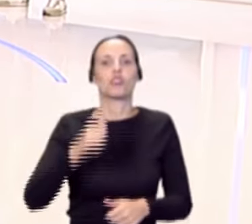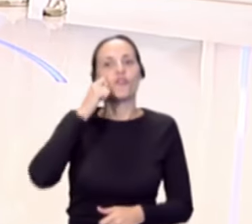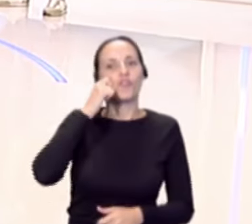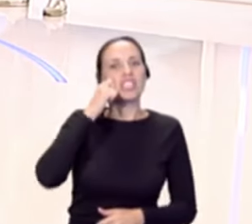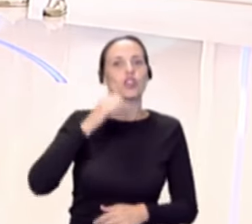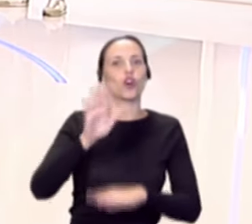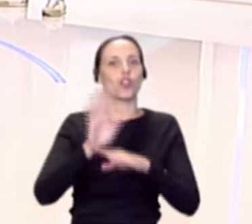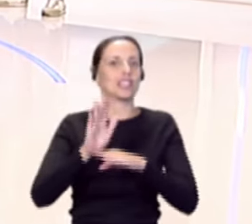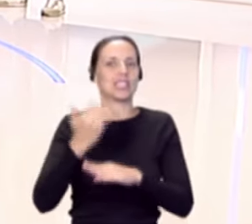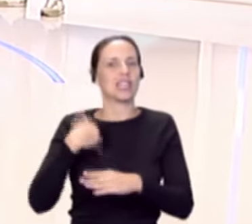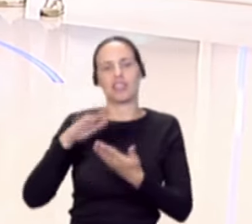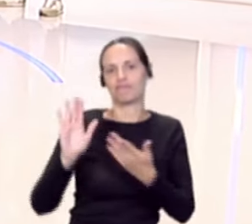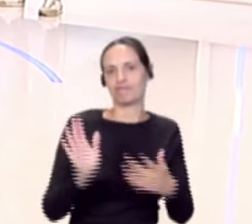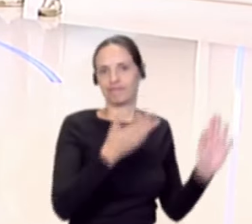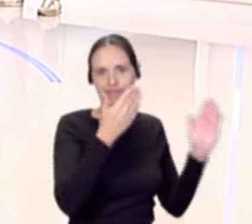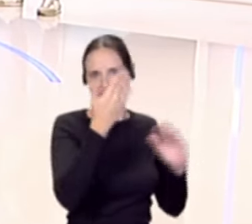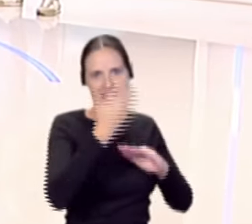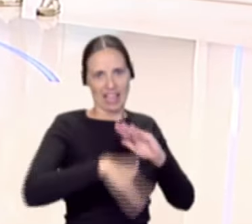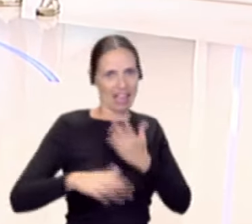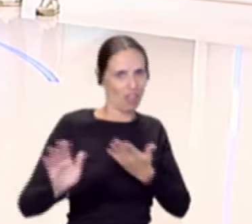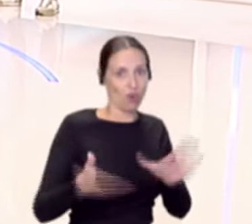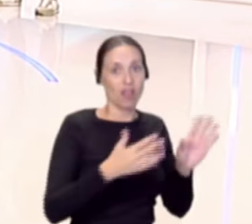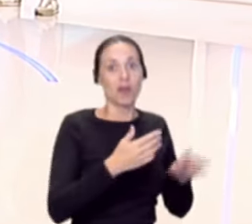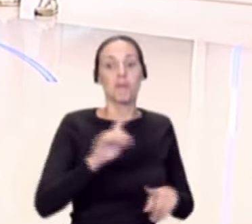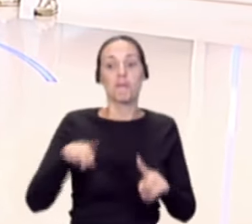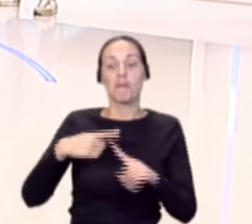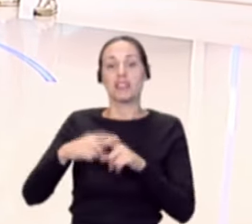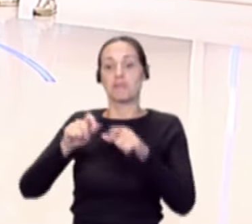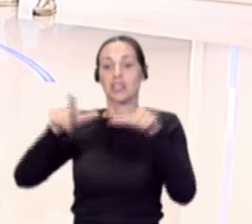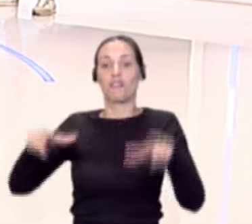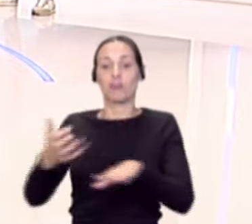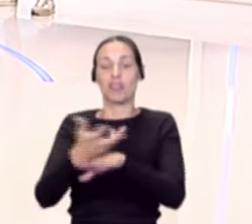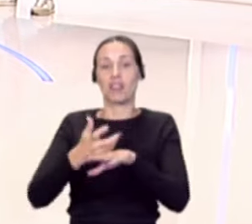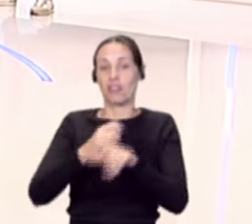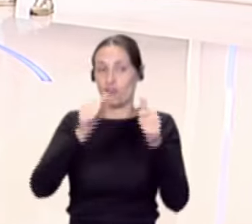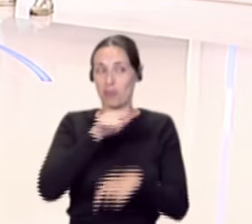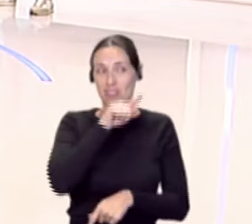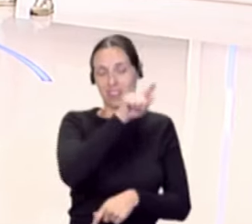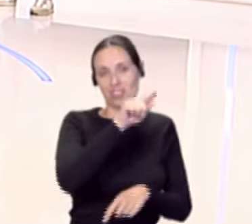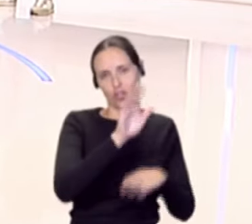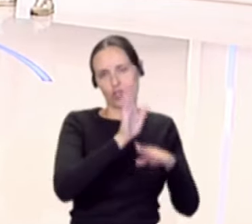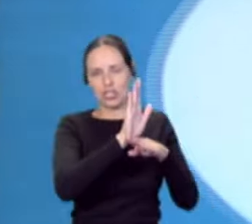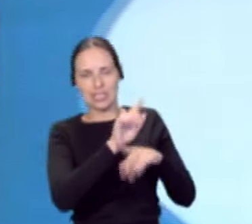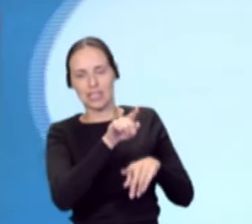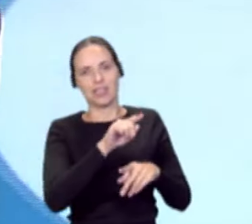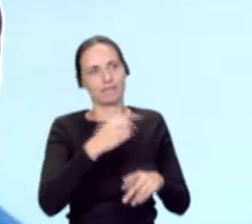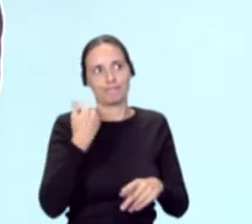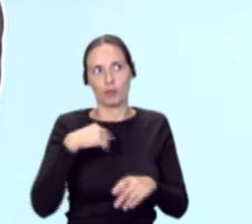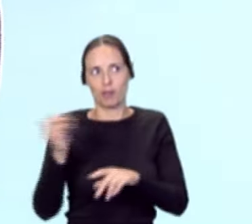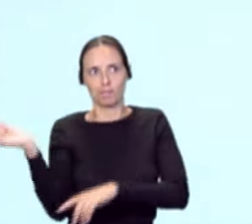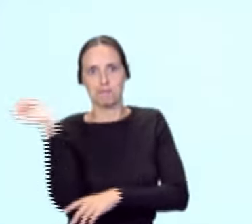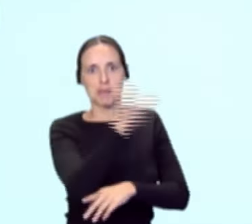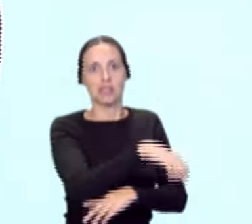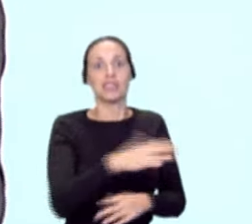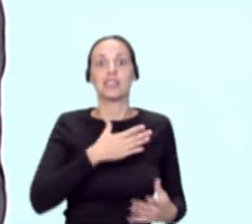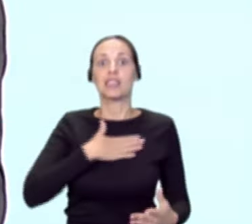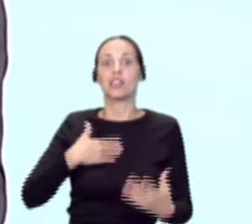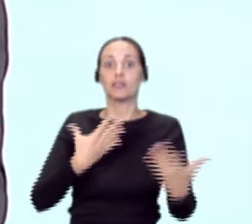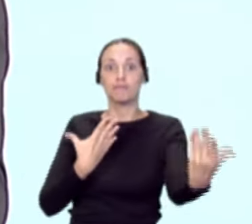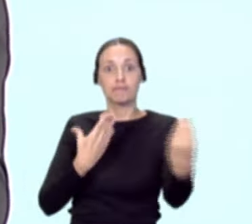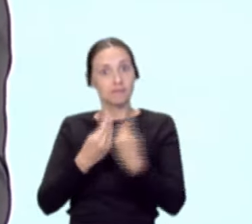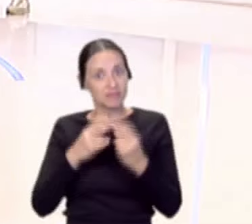y vamos a hablar de cómo las plataformas digitales están acabando con todos esos formatos. Y quiero que físicamente una de ustedes me acompañe para hablar de este tema, Marta, si